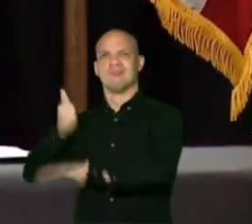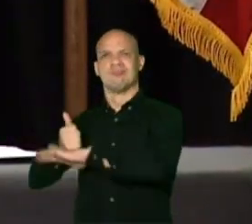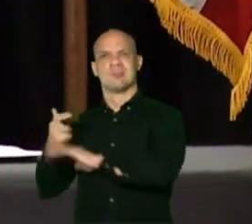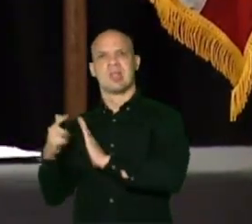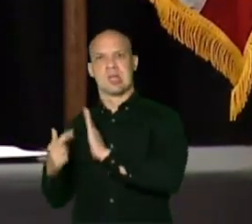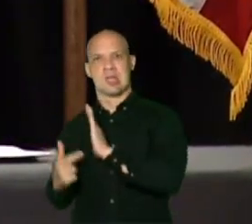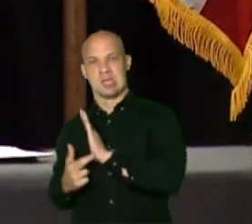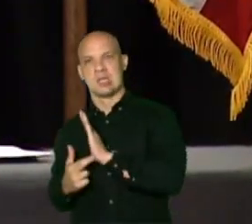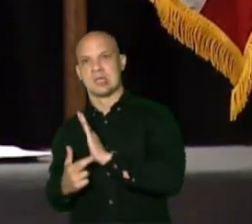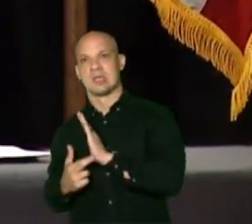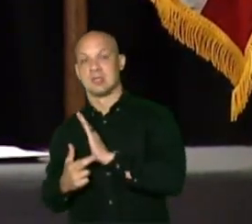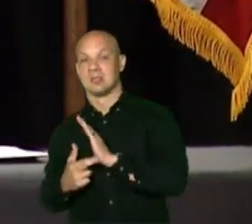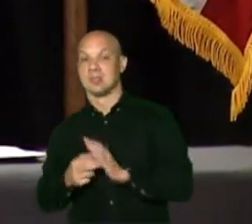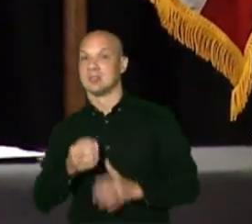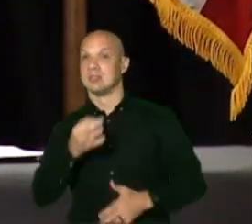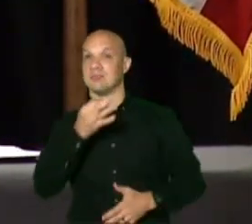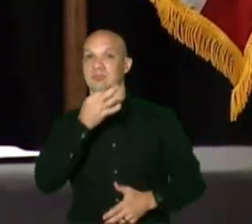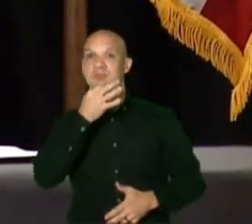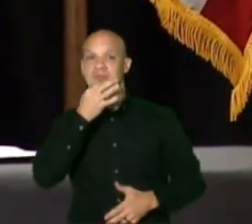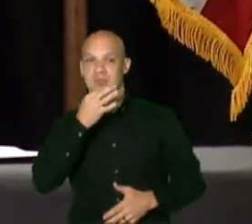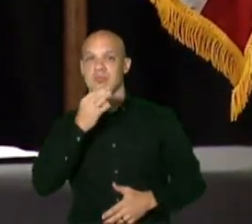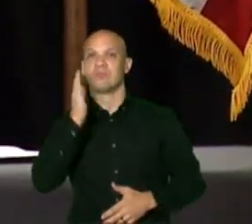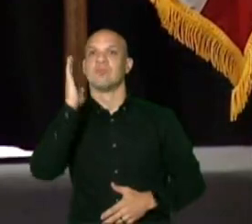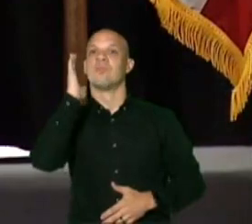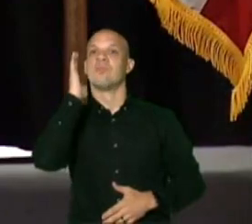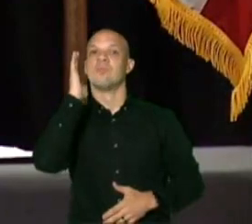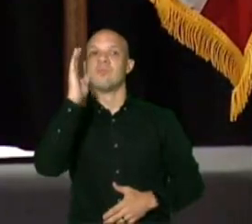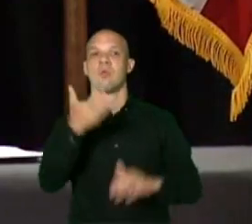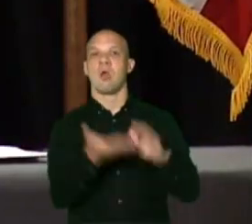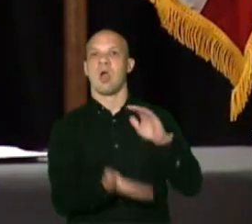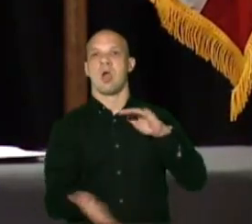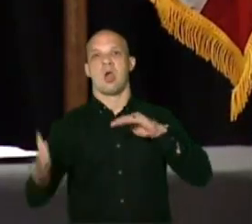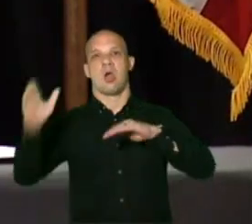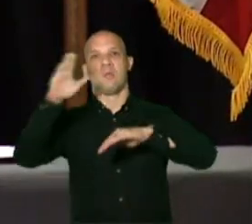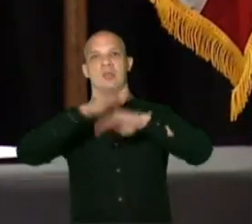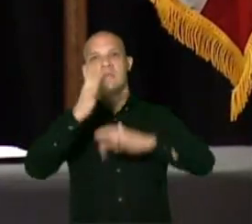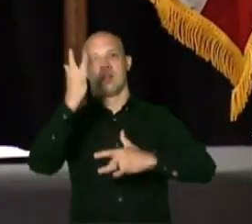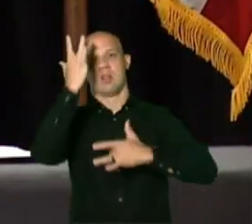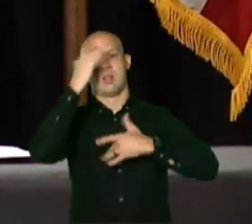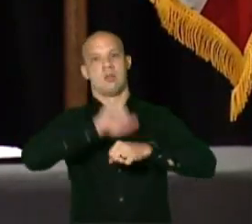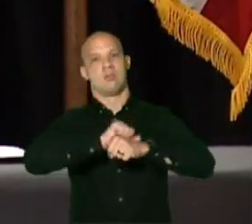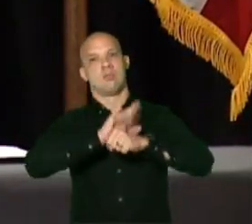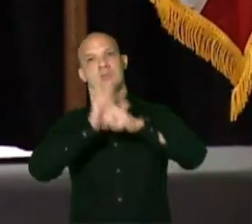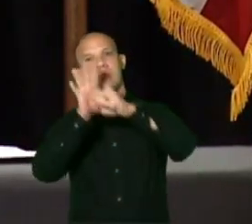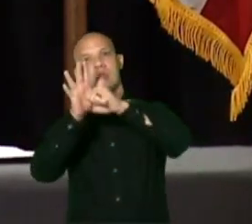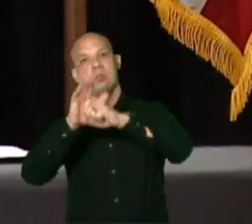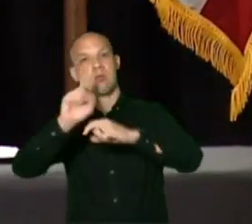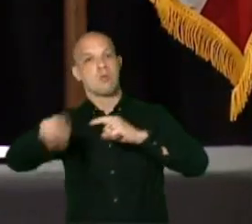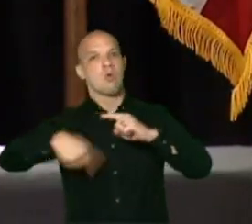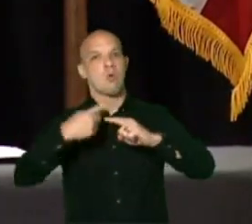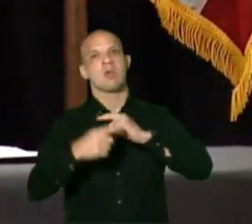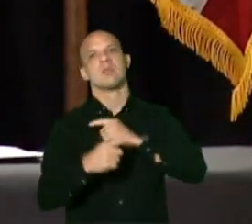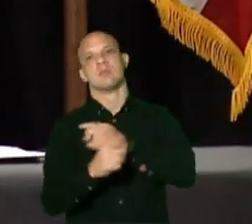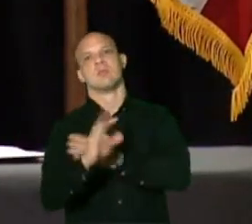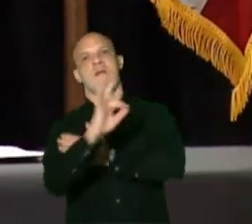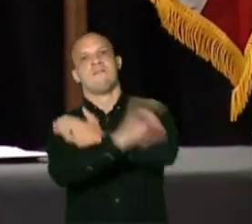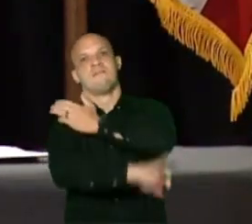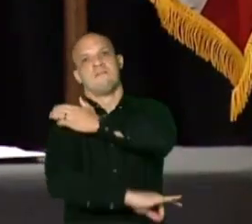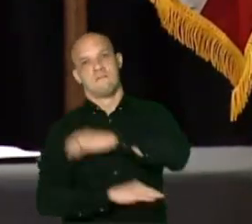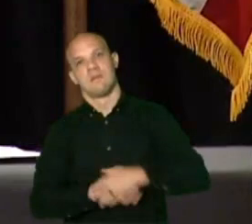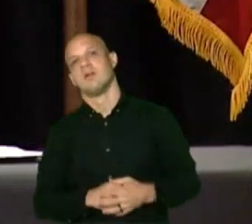nos avecinamos a un otoño terrible donde puede incrementarse el contagio del COVID. Pueblo de